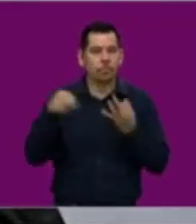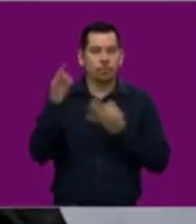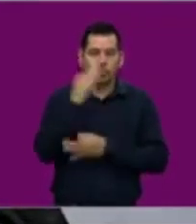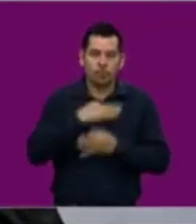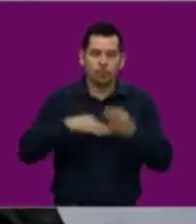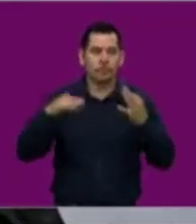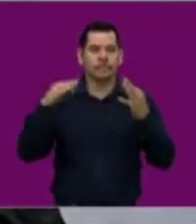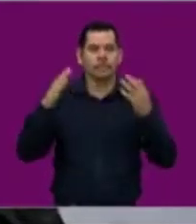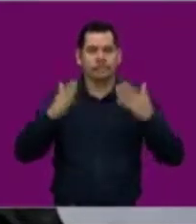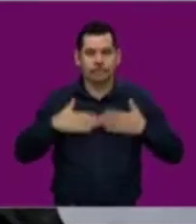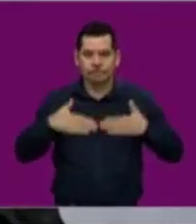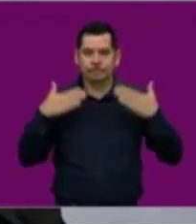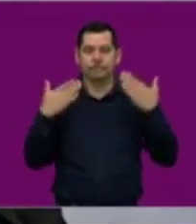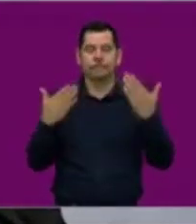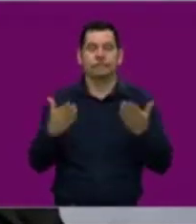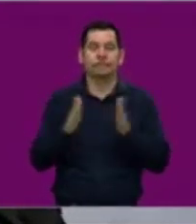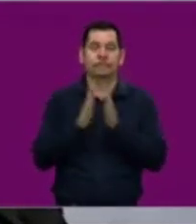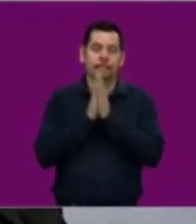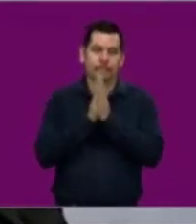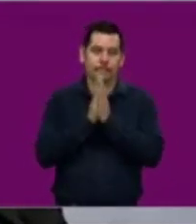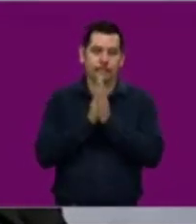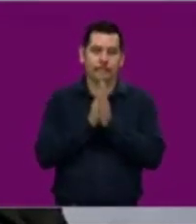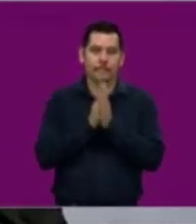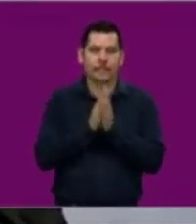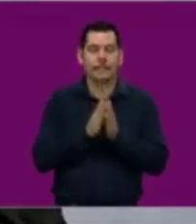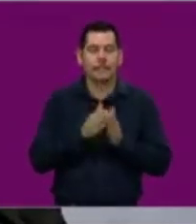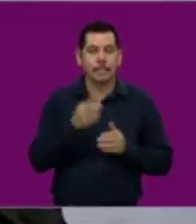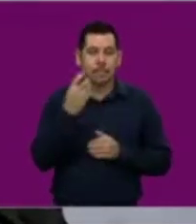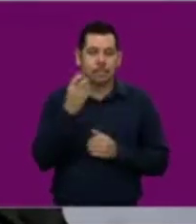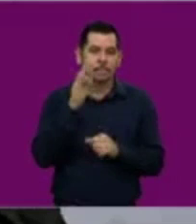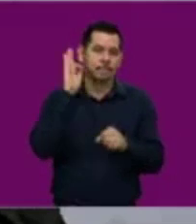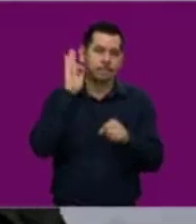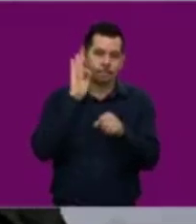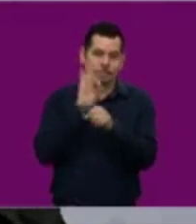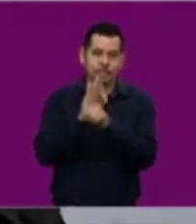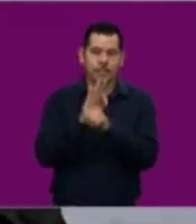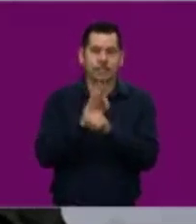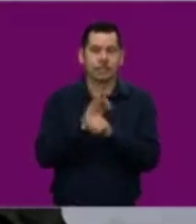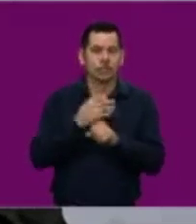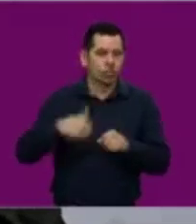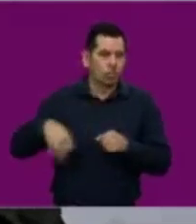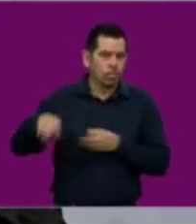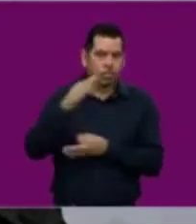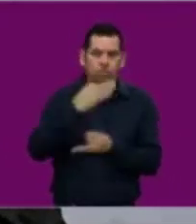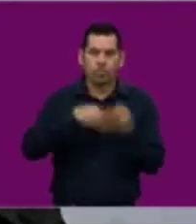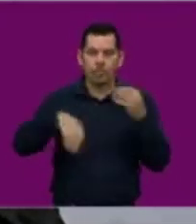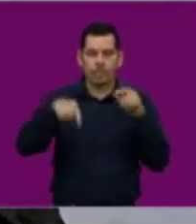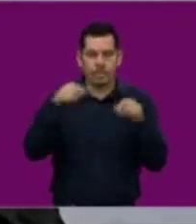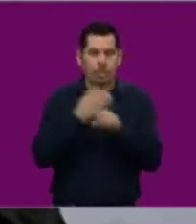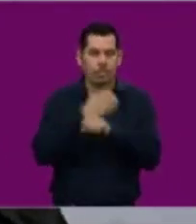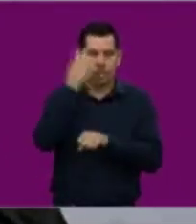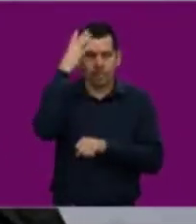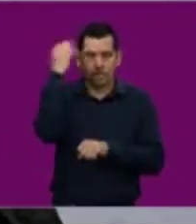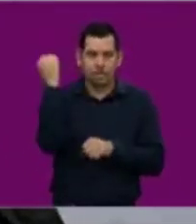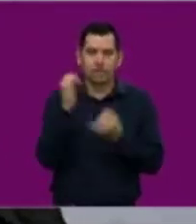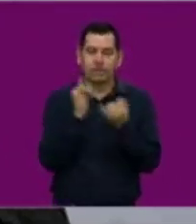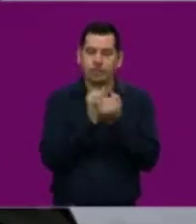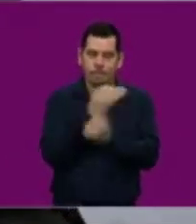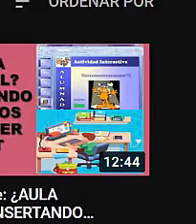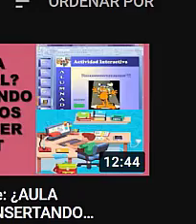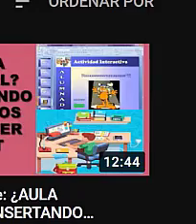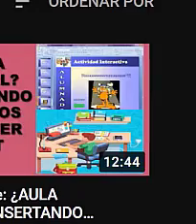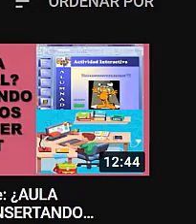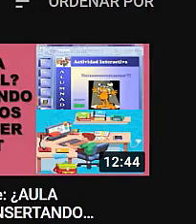tengan la certeza que va a ser para bien de todos los morelenses y de todas sus familias muchas gracias